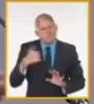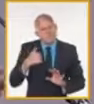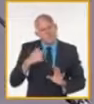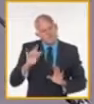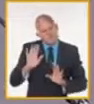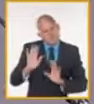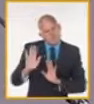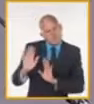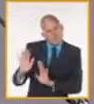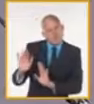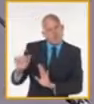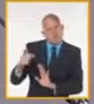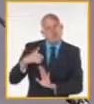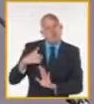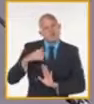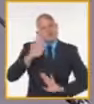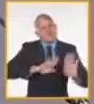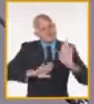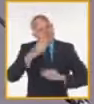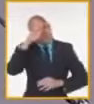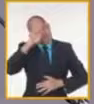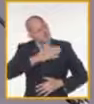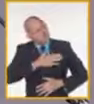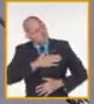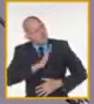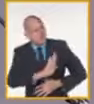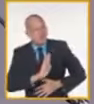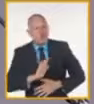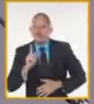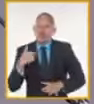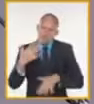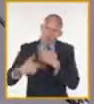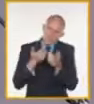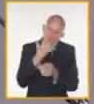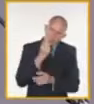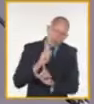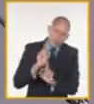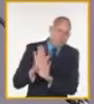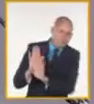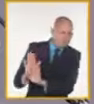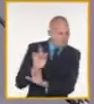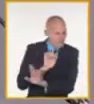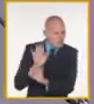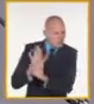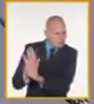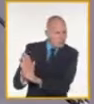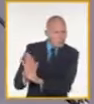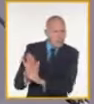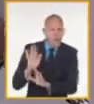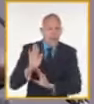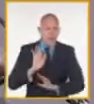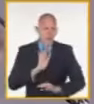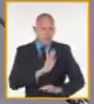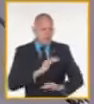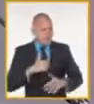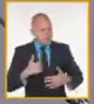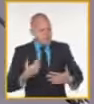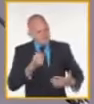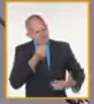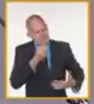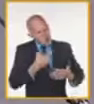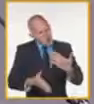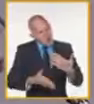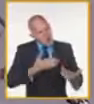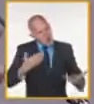favor de la Revolución a favor del proyecto revolucionario a favor del proyecto socialista Cubano se inhiba de declarar o se